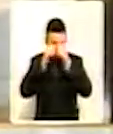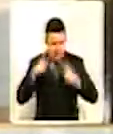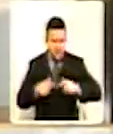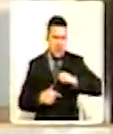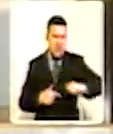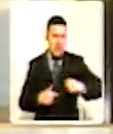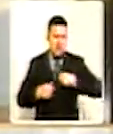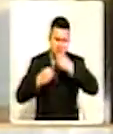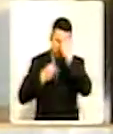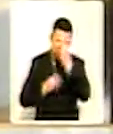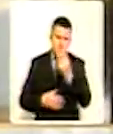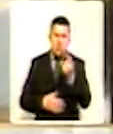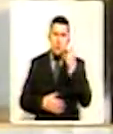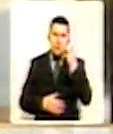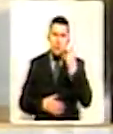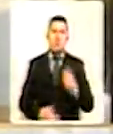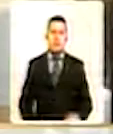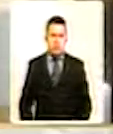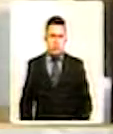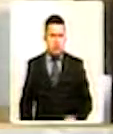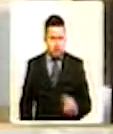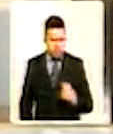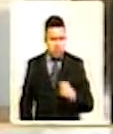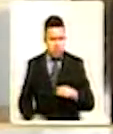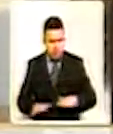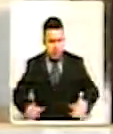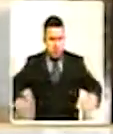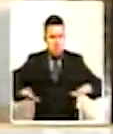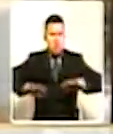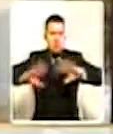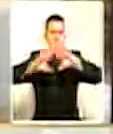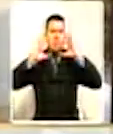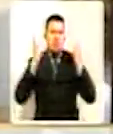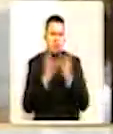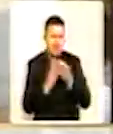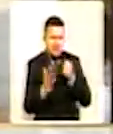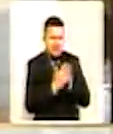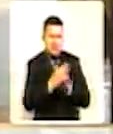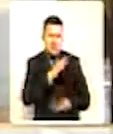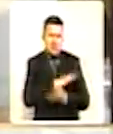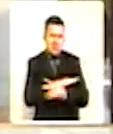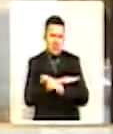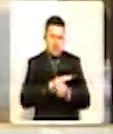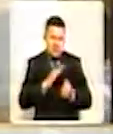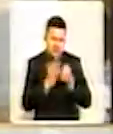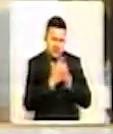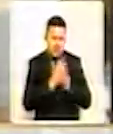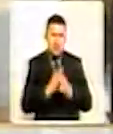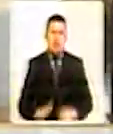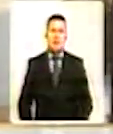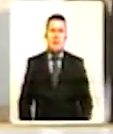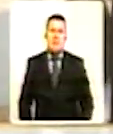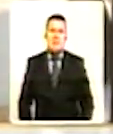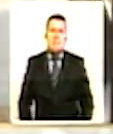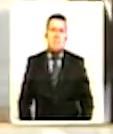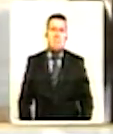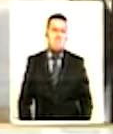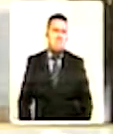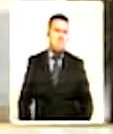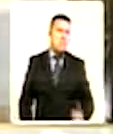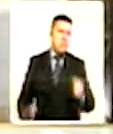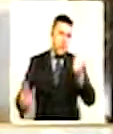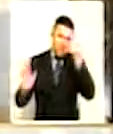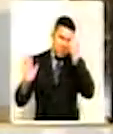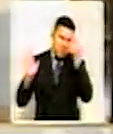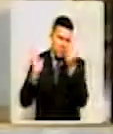Estado de Derecho y recientemente en esos escenarios globales de lucha contra la corrupción. Eso marca